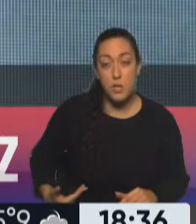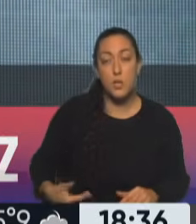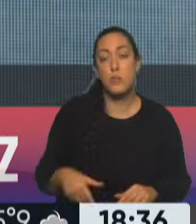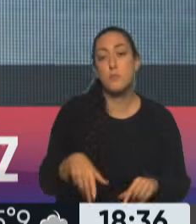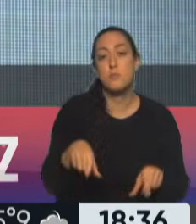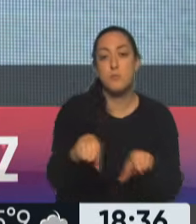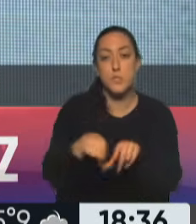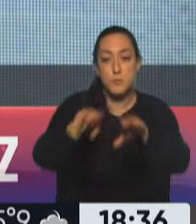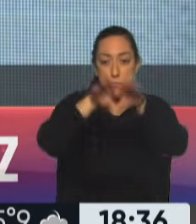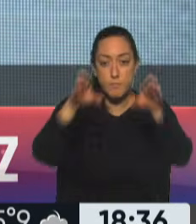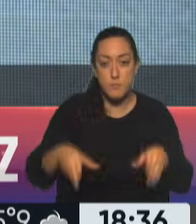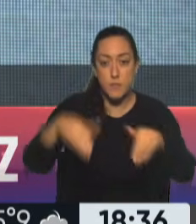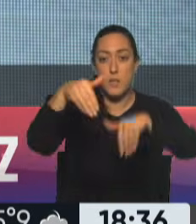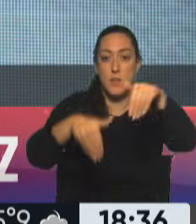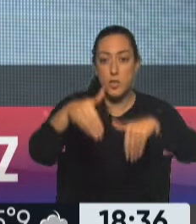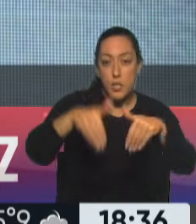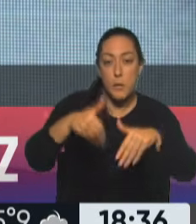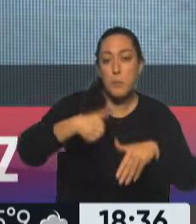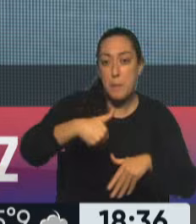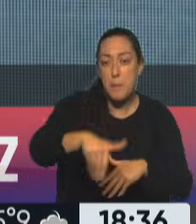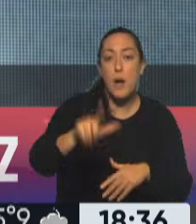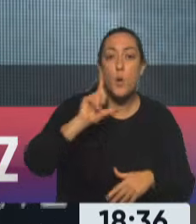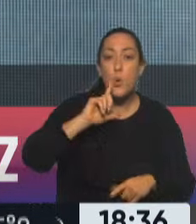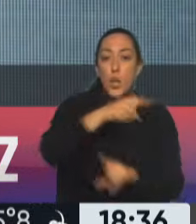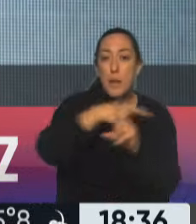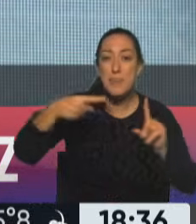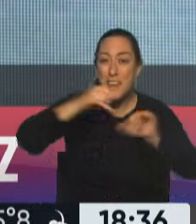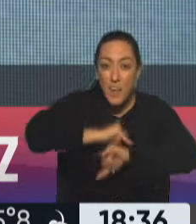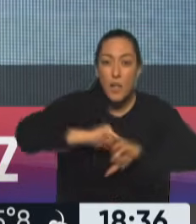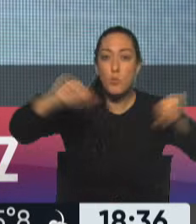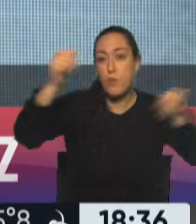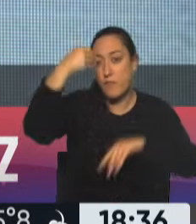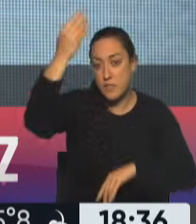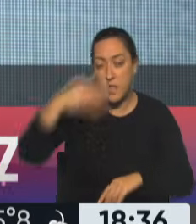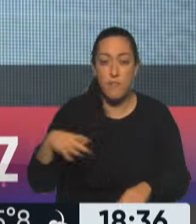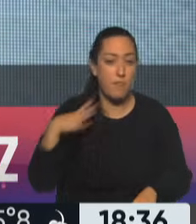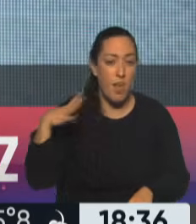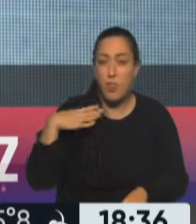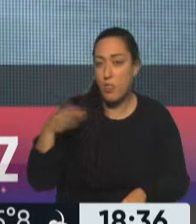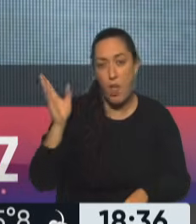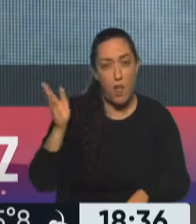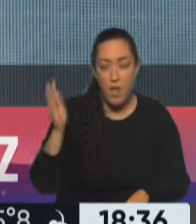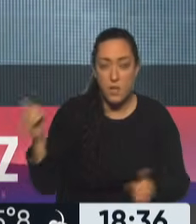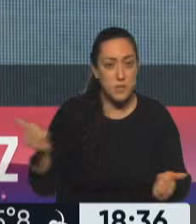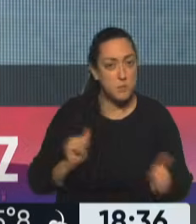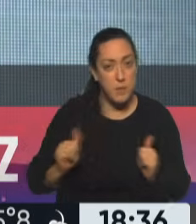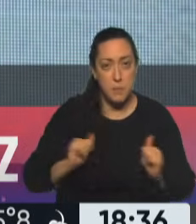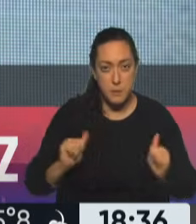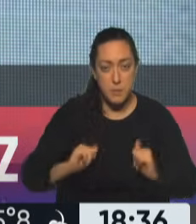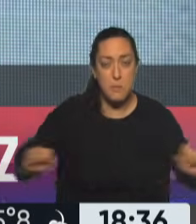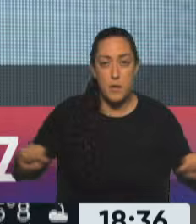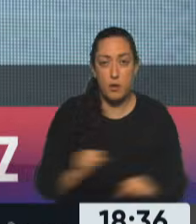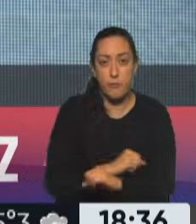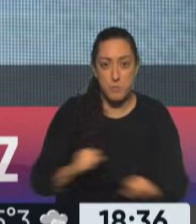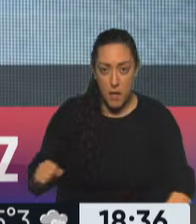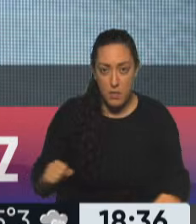dicho que la proclamación va a ser recién a mediados de julio, es decir, un montón de días que se va a tener que esperar para que se confirme.